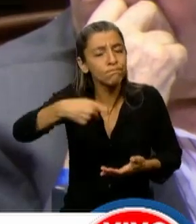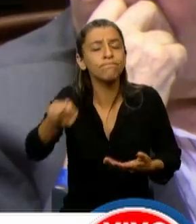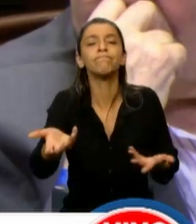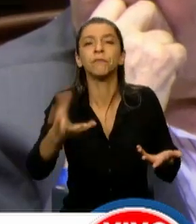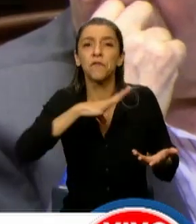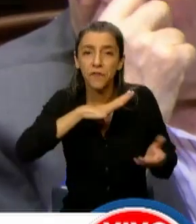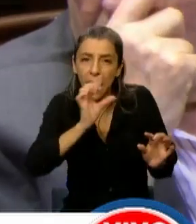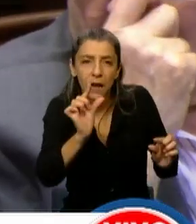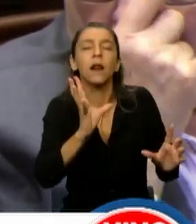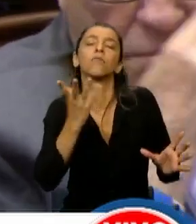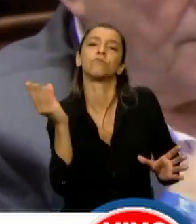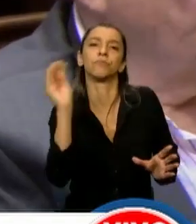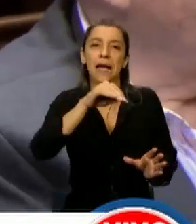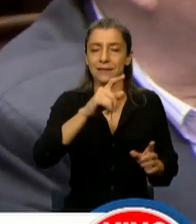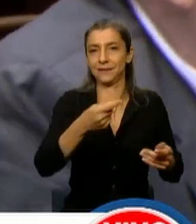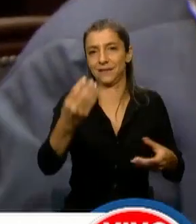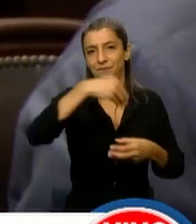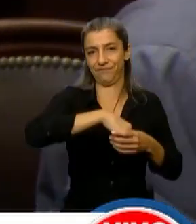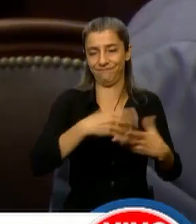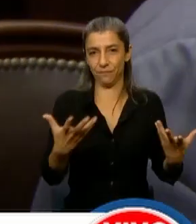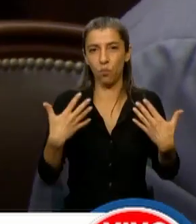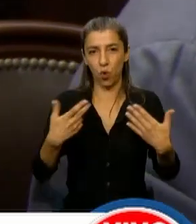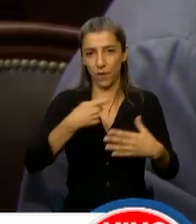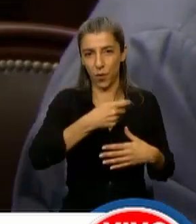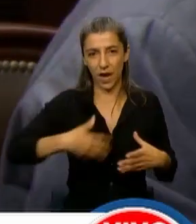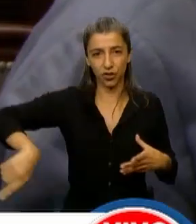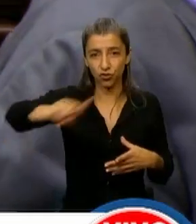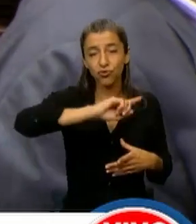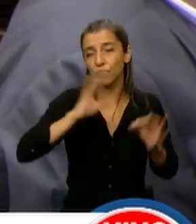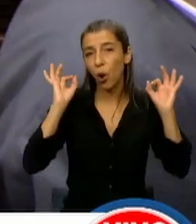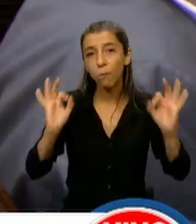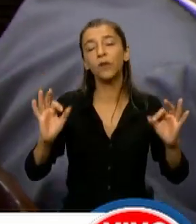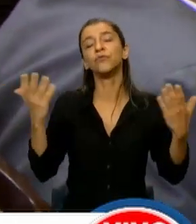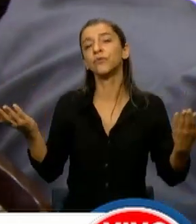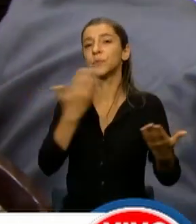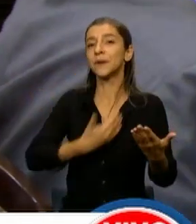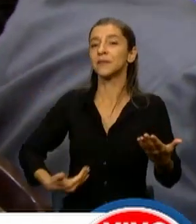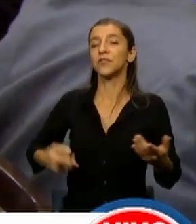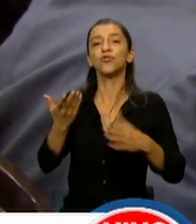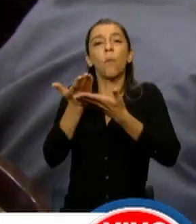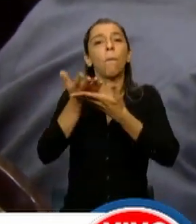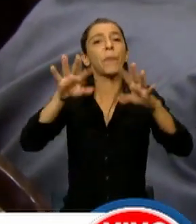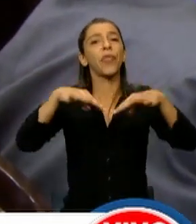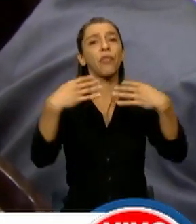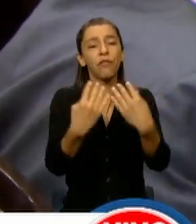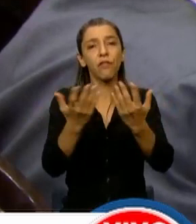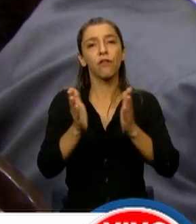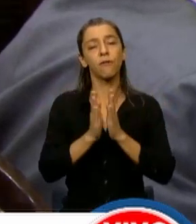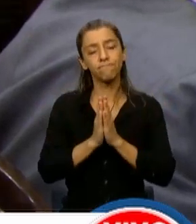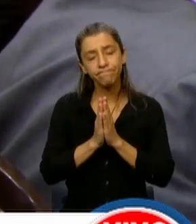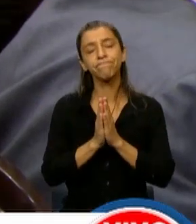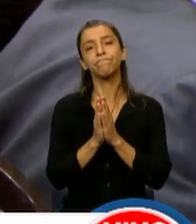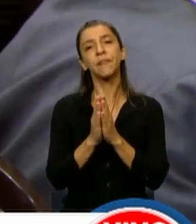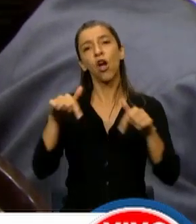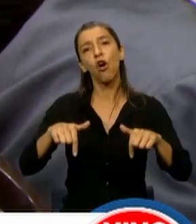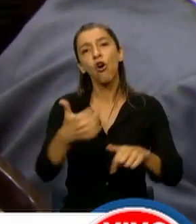toda su vida. Así que, señor presidente, lo que yo le pido a este honorable cuerpo es que le den la